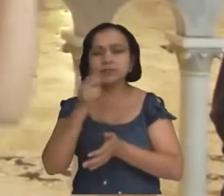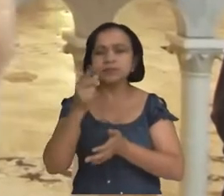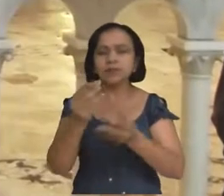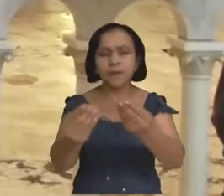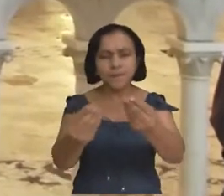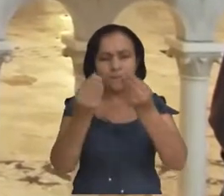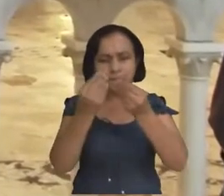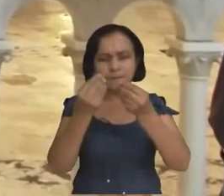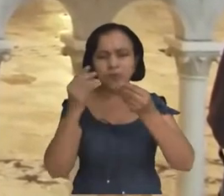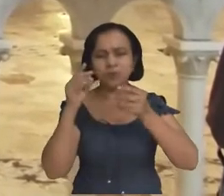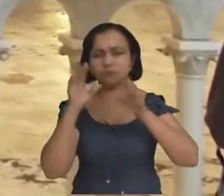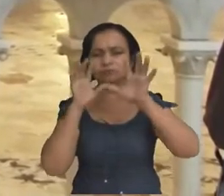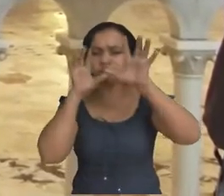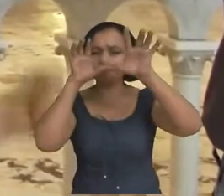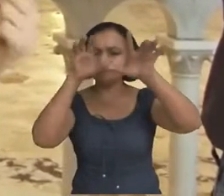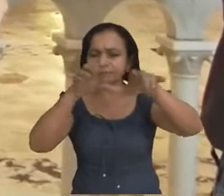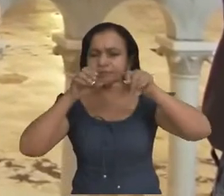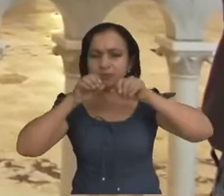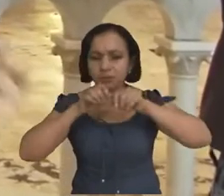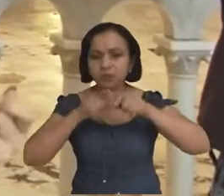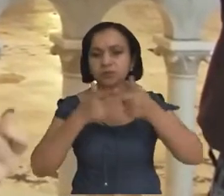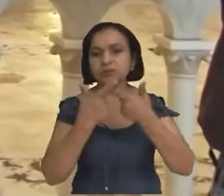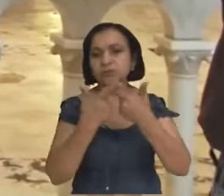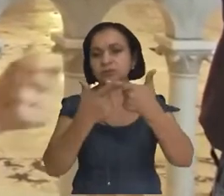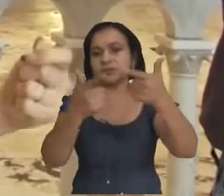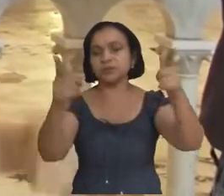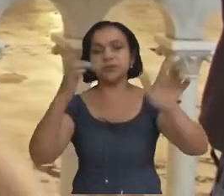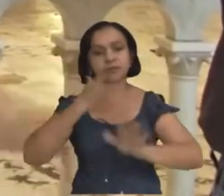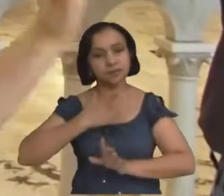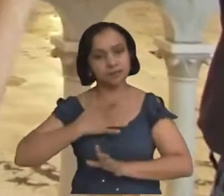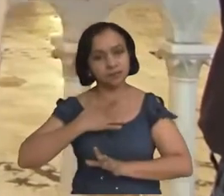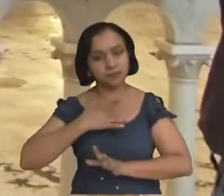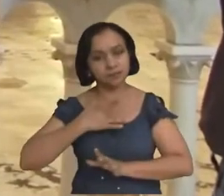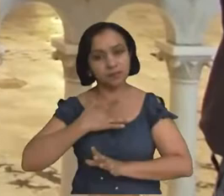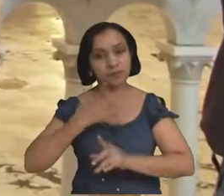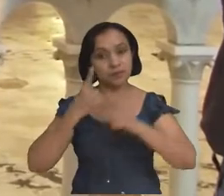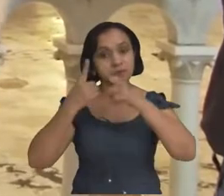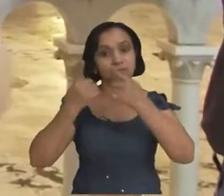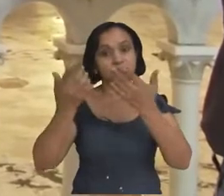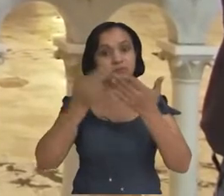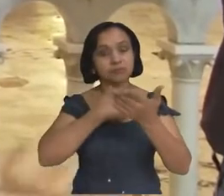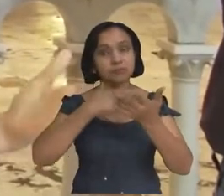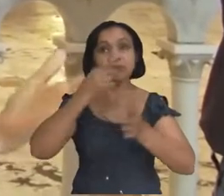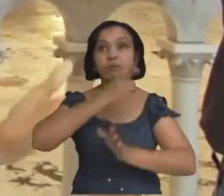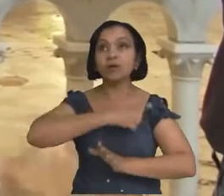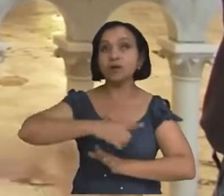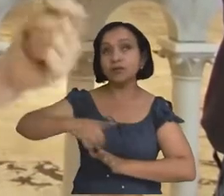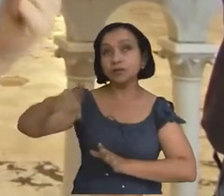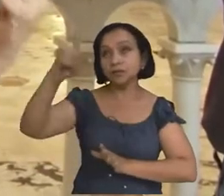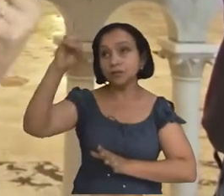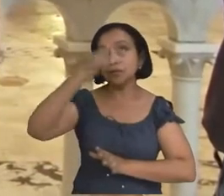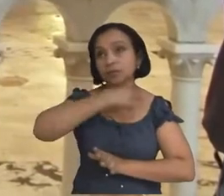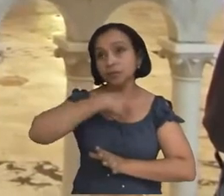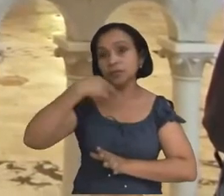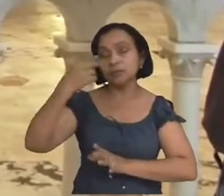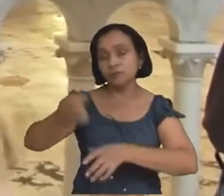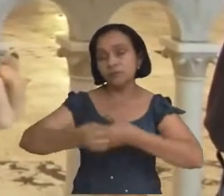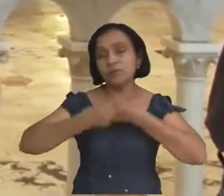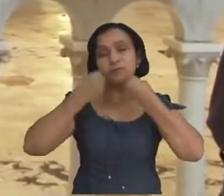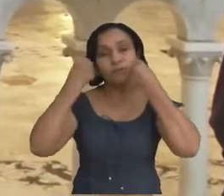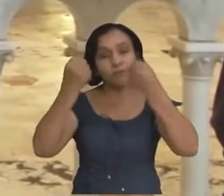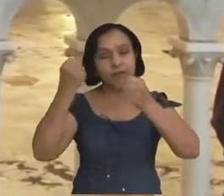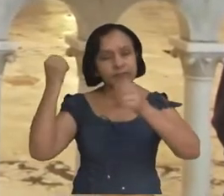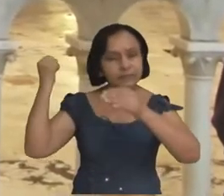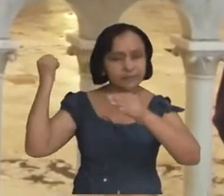cachorros sueltos de león español, que se necesitaría Roosevelt ser por Dios mismo el riflero terrible y fuerte cazador